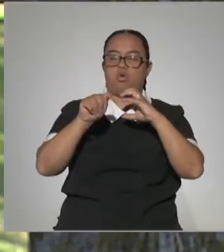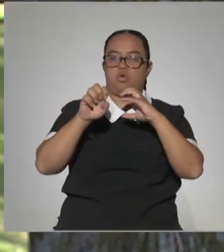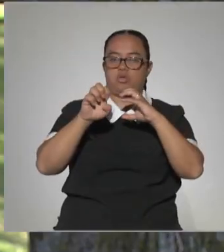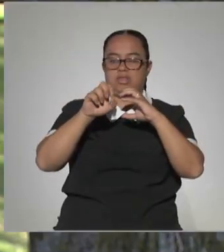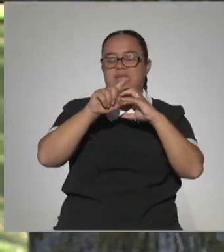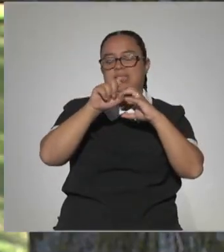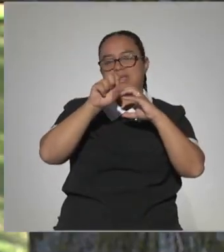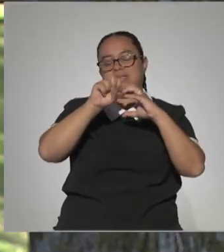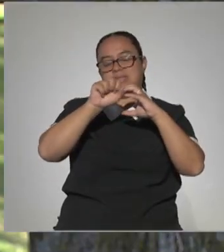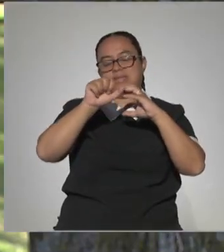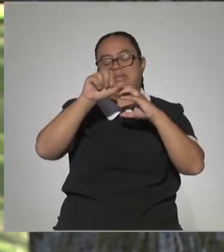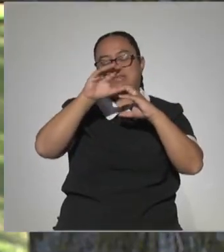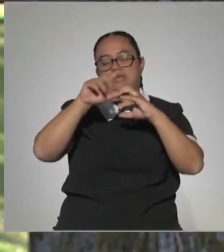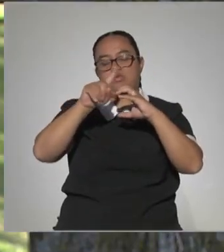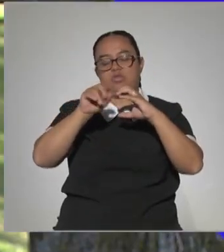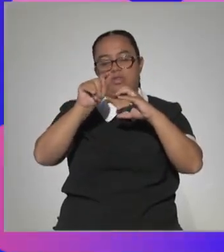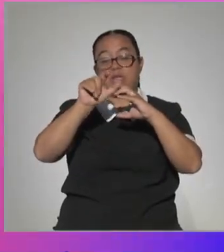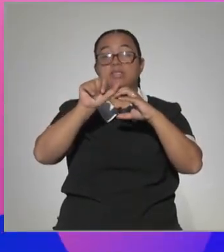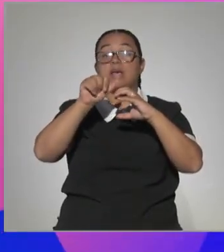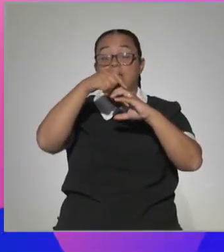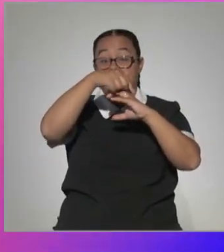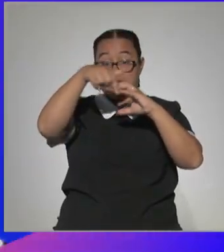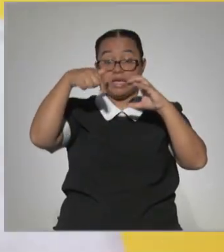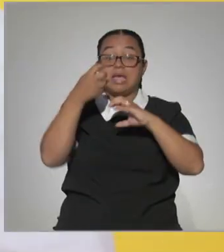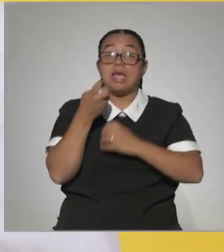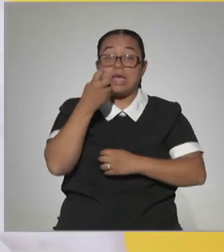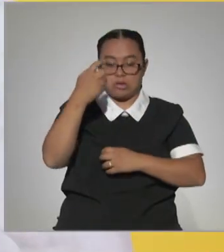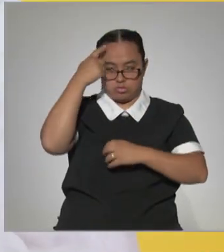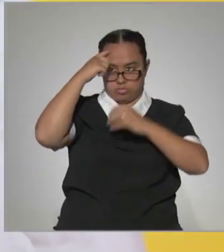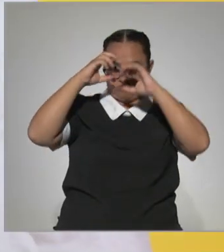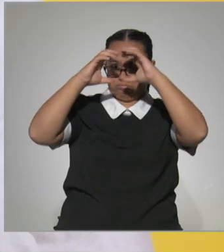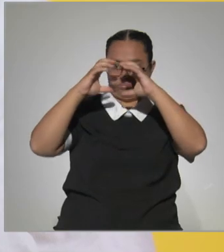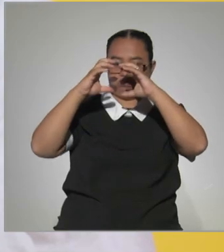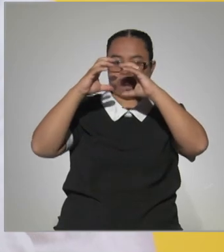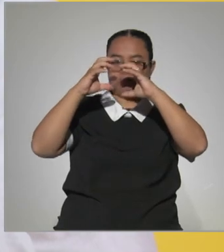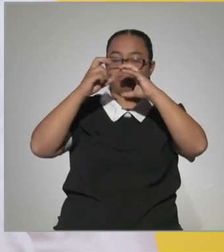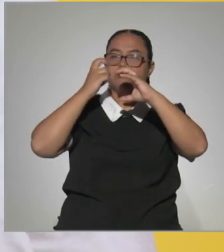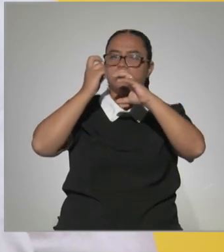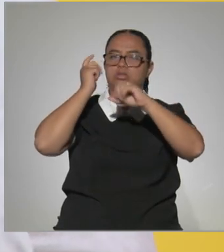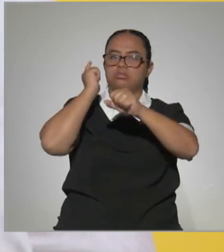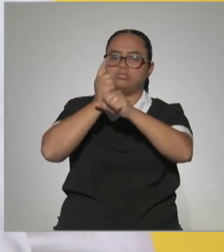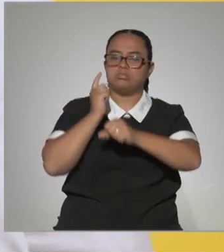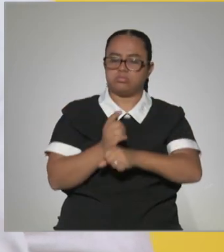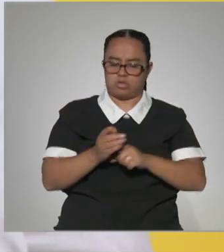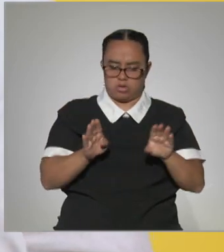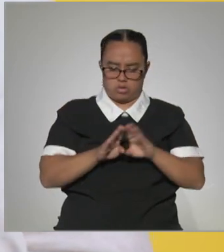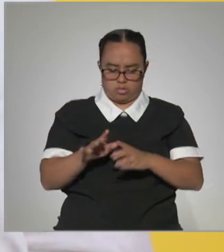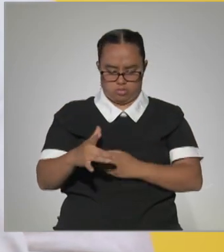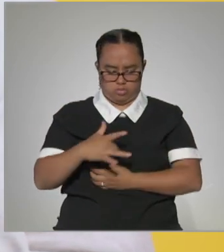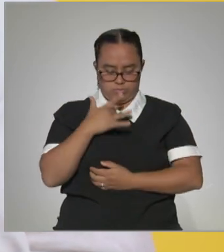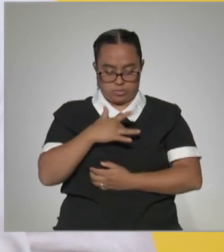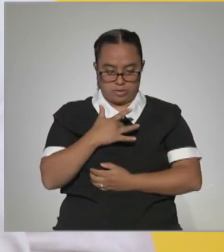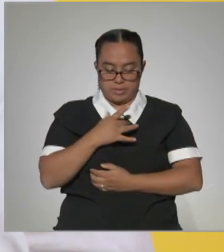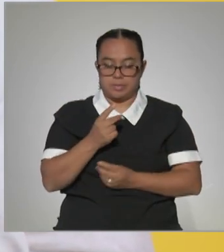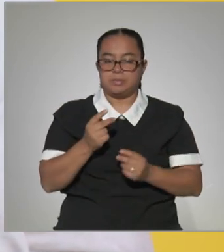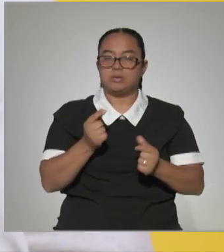cortisol hace que en ese momento el cerebro solamente detecte la reacción de